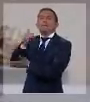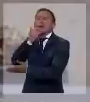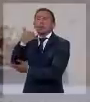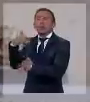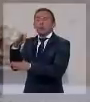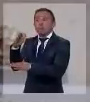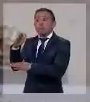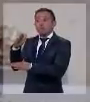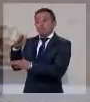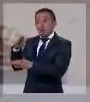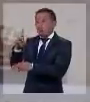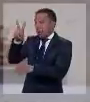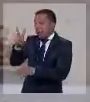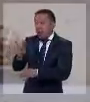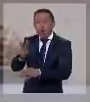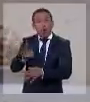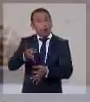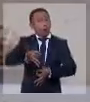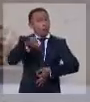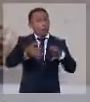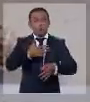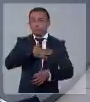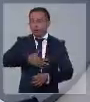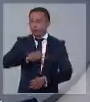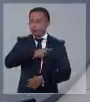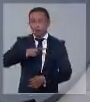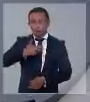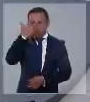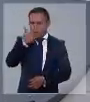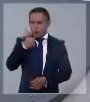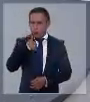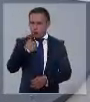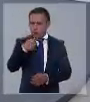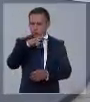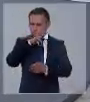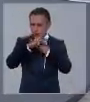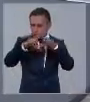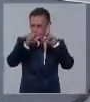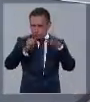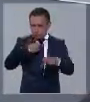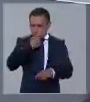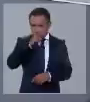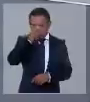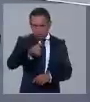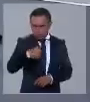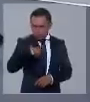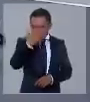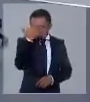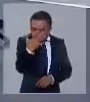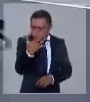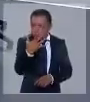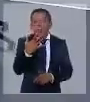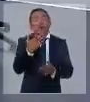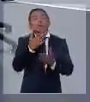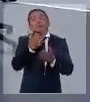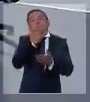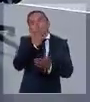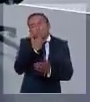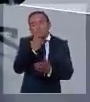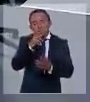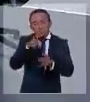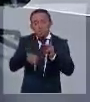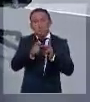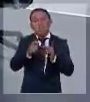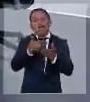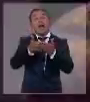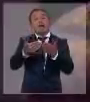país. Es lo correcto, lo he dicho de cara a la nación y candidato, así lo voy a realizar. Podemos ahora sí hablar ahora del sí, tema que nos de la convoca, salud. Que es el tema de salud, que a la